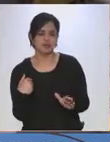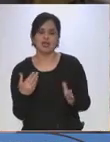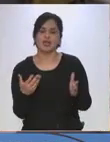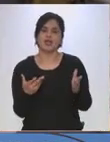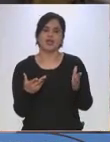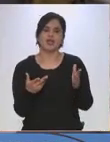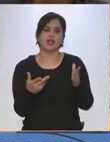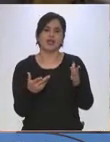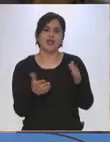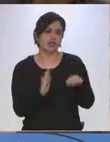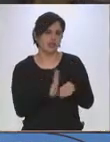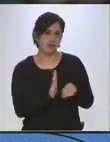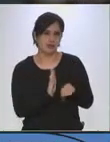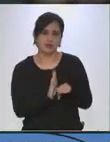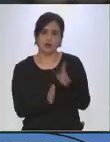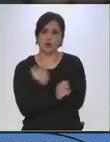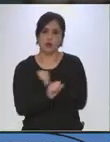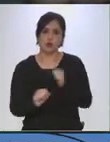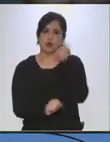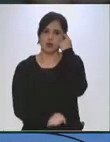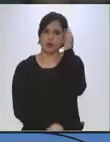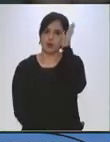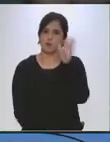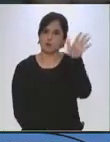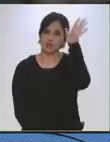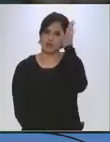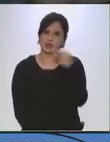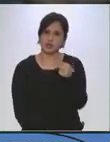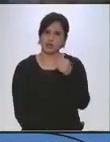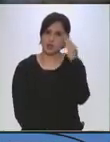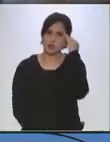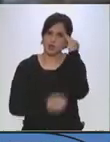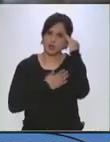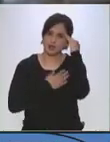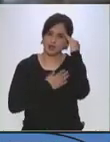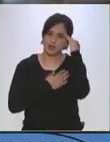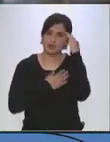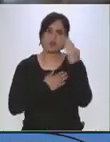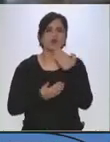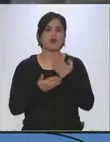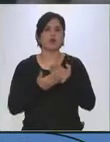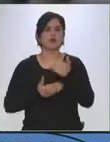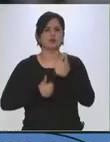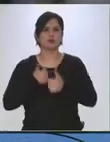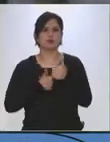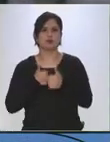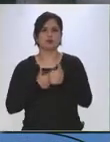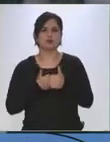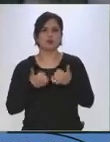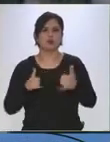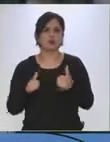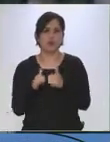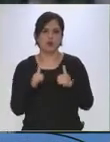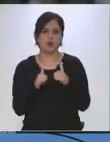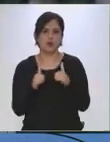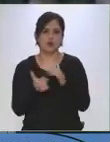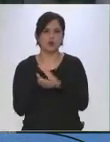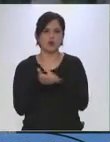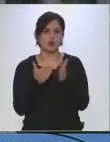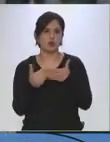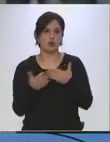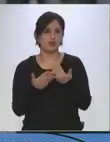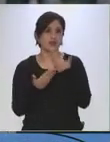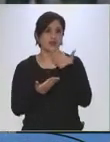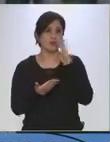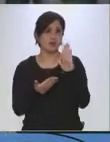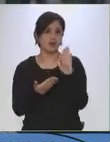podemos siquiera imaginar lo que pasa por su mente y corazón cuando están compitiendo en unos juegos donde están los